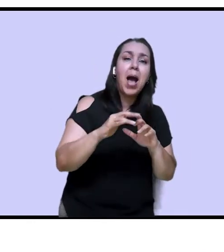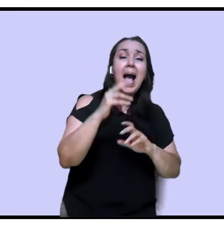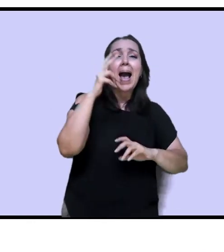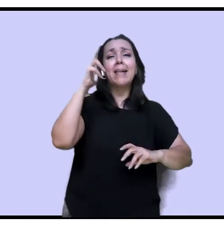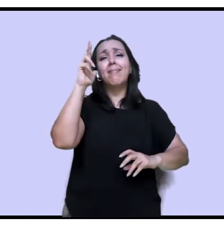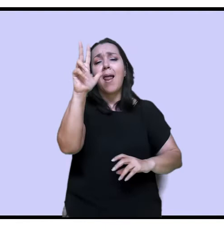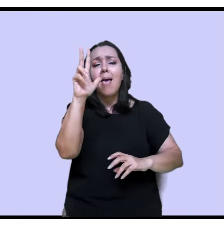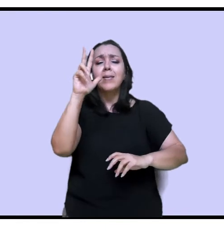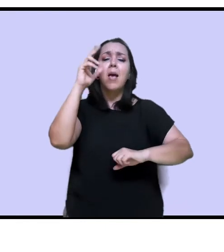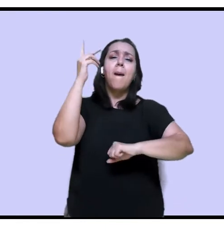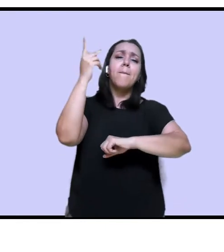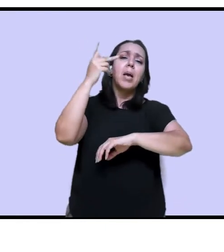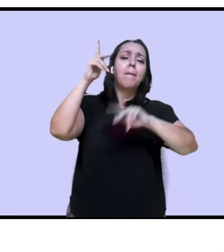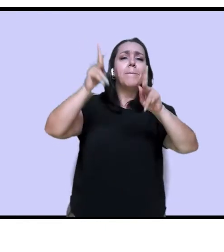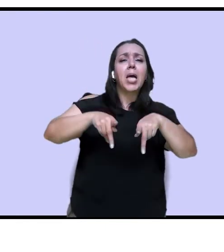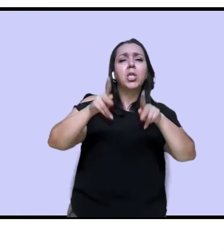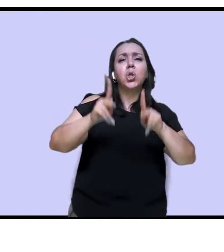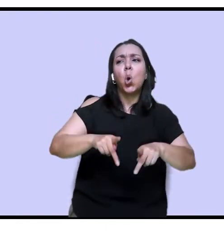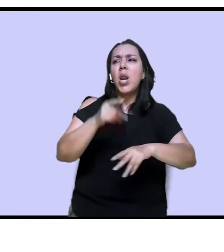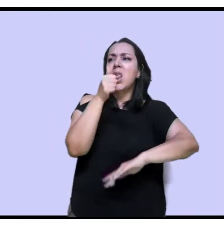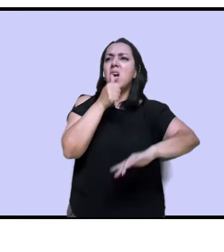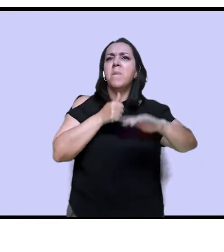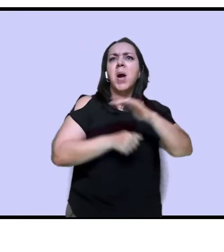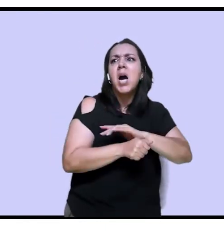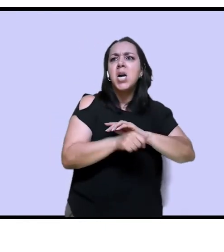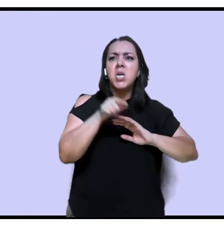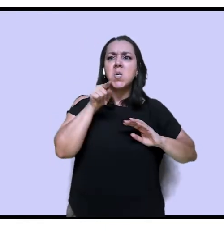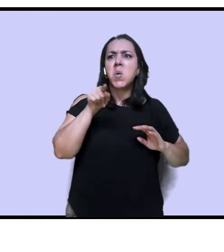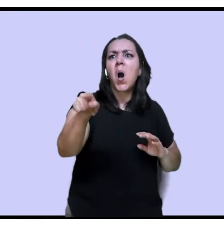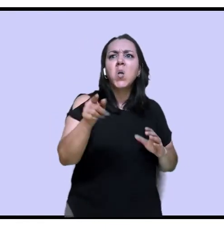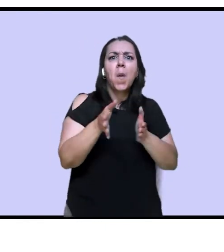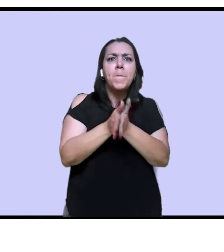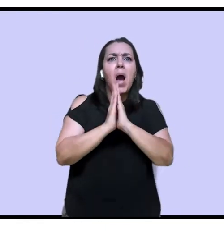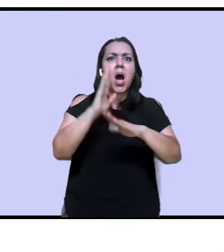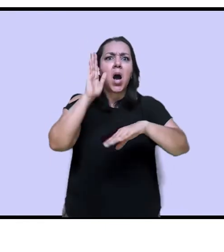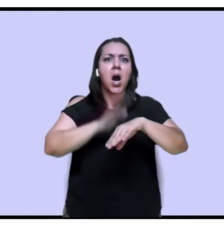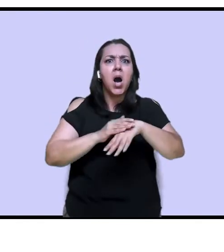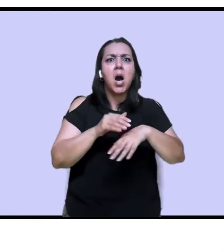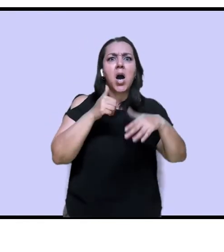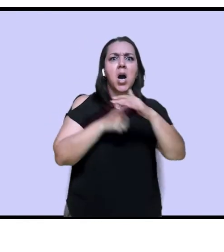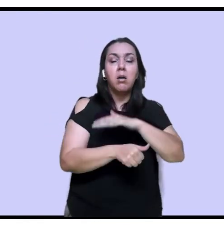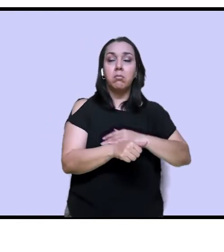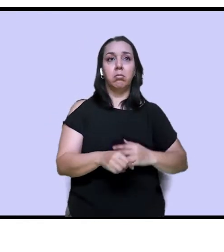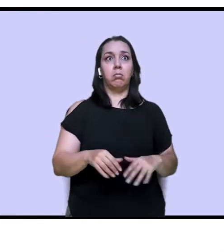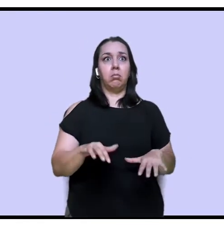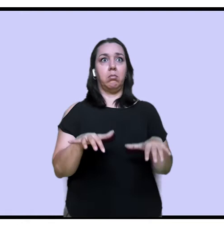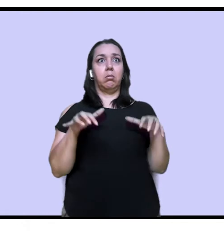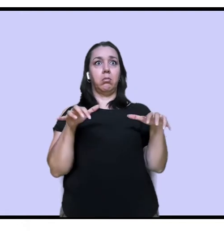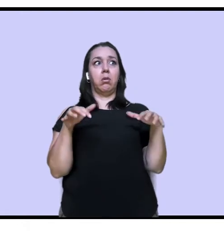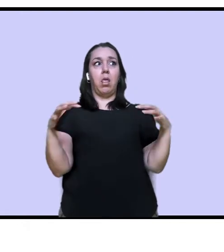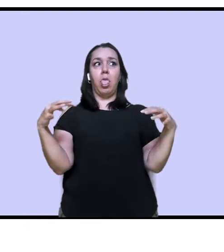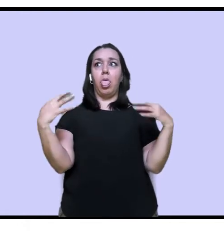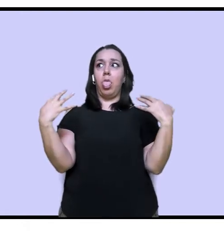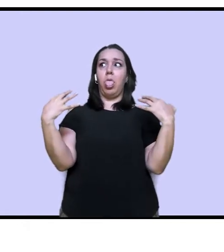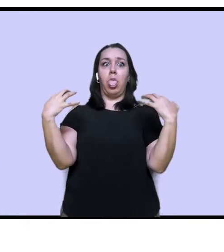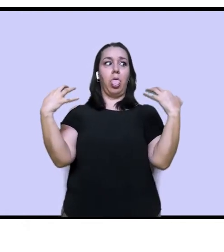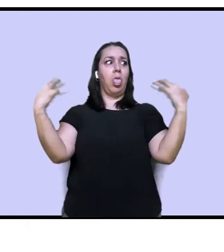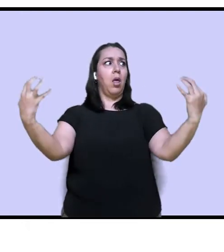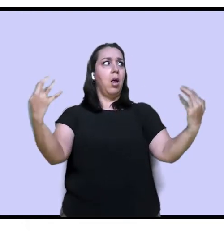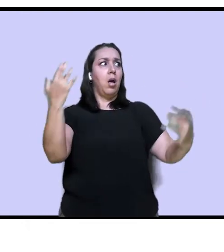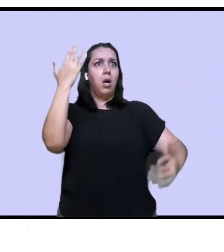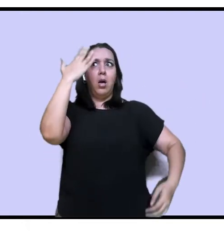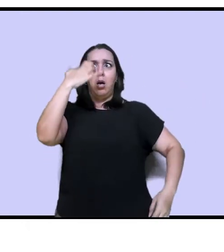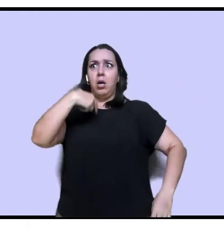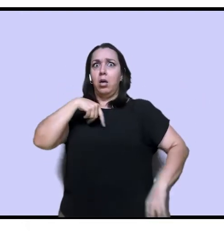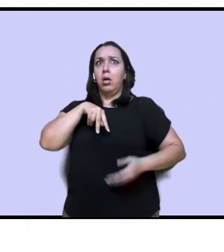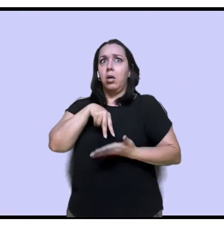celebrar a tres personas que tenemos acá que son refugiadas y a fulanita que es solicitante de refugio, y ahí todos en el escenario y